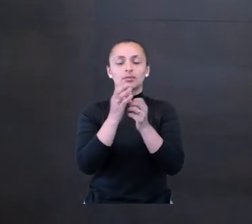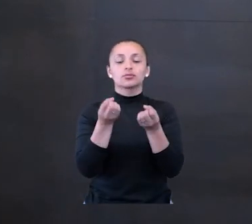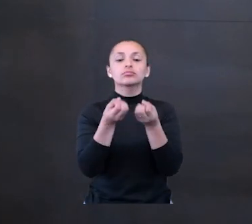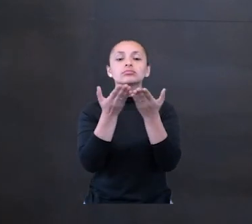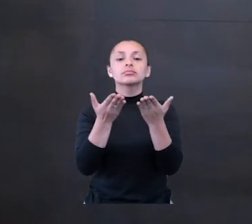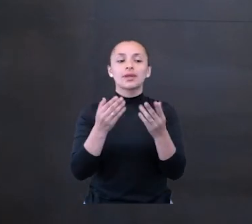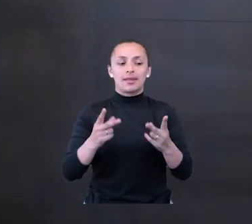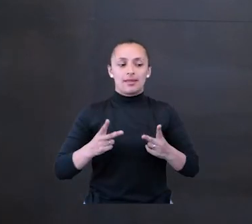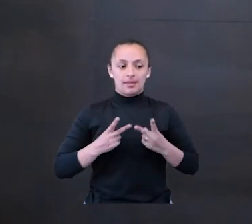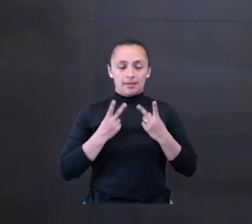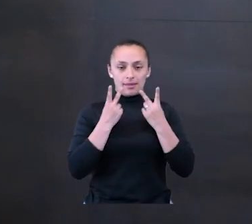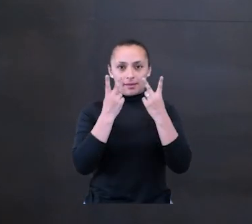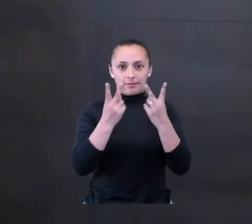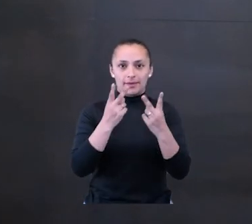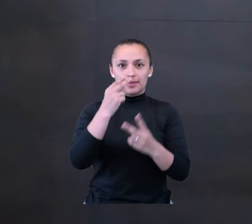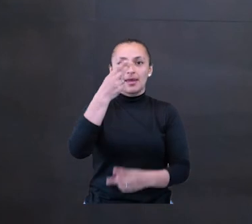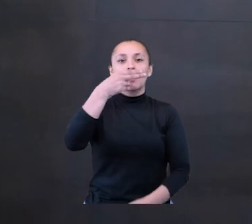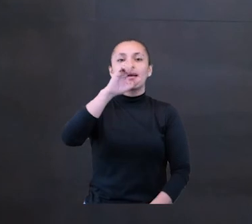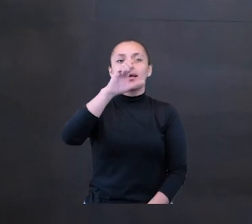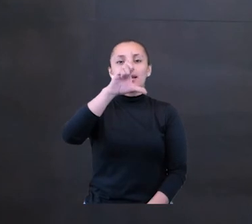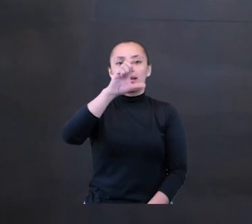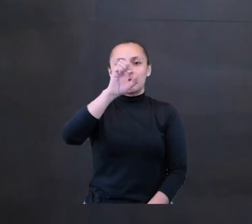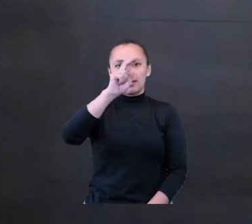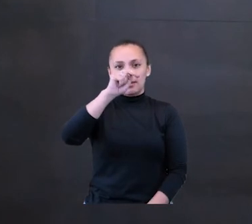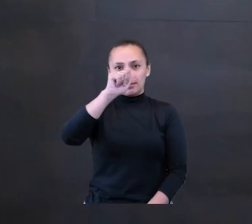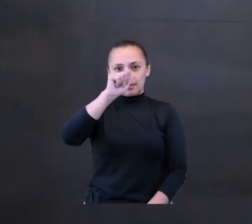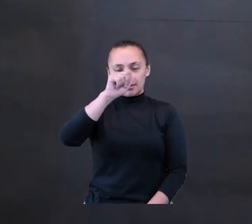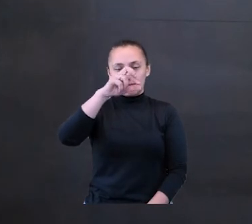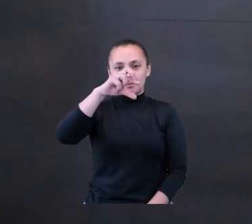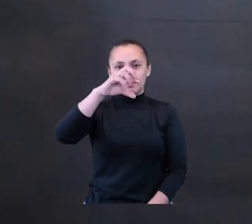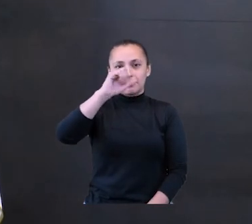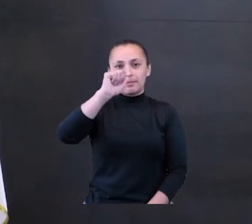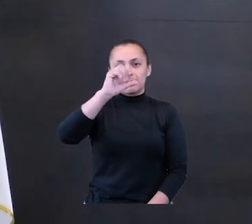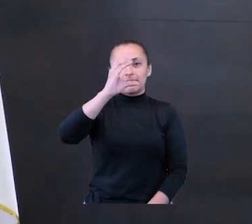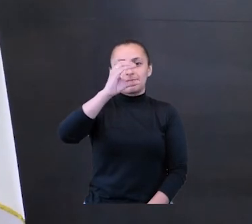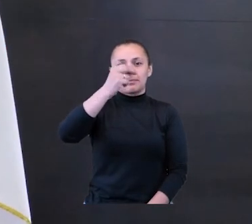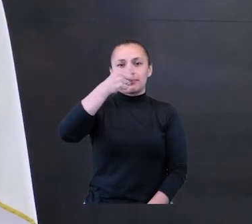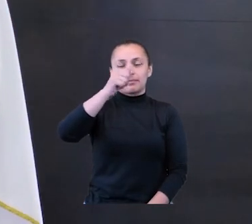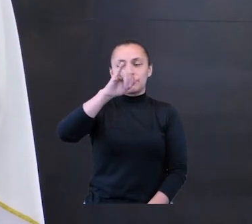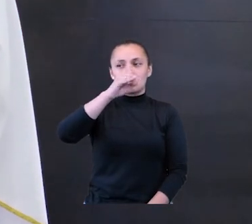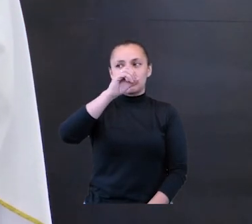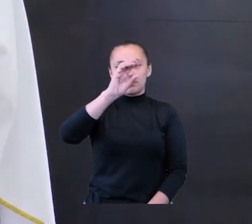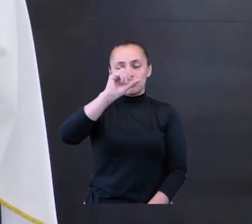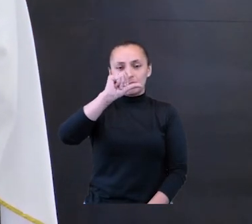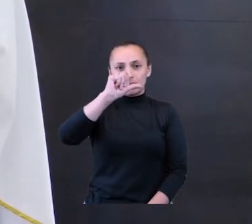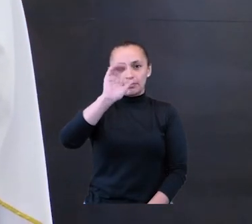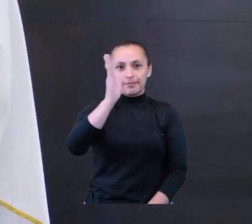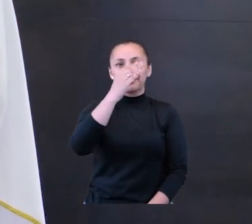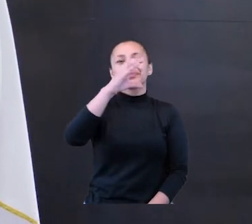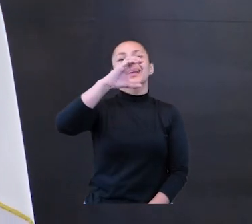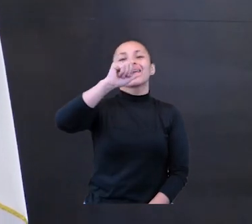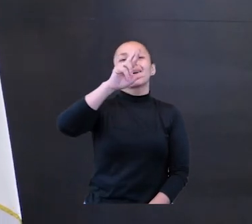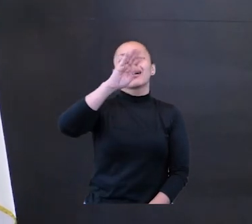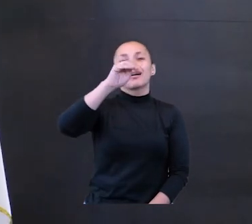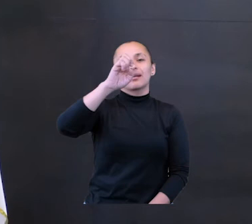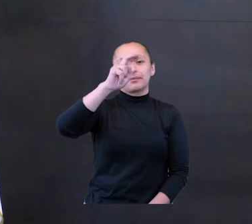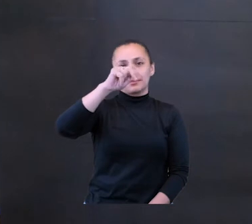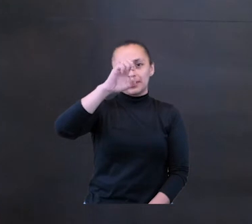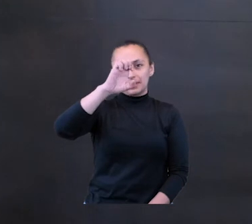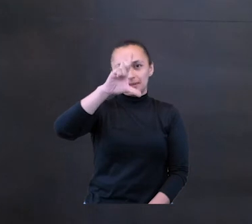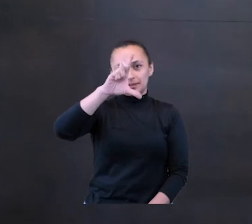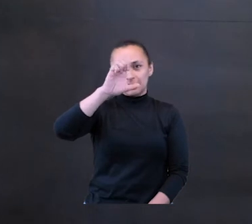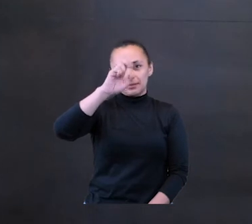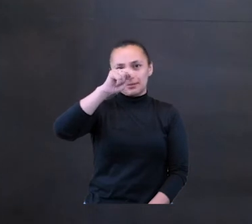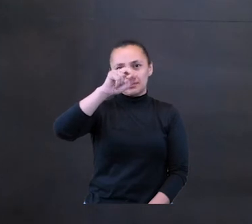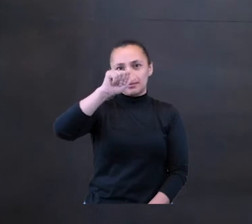consagramos las vidas de elena de la cruz para chaco a iu carmen elena rodríguez